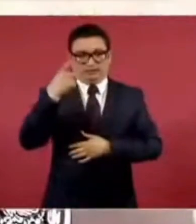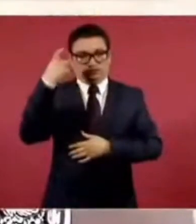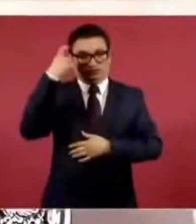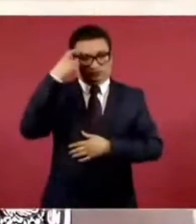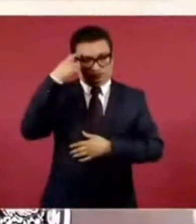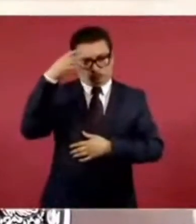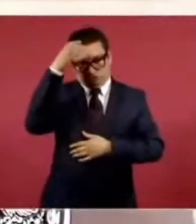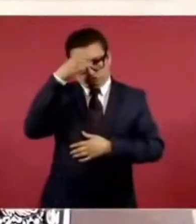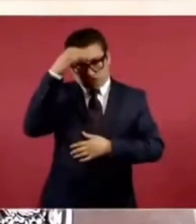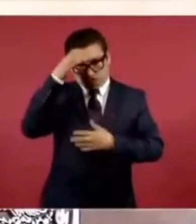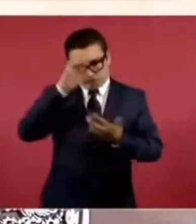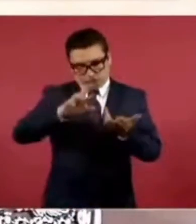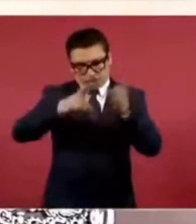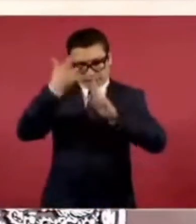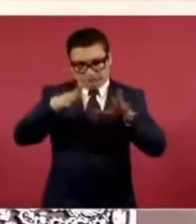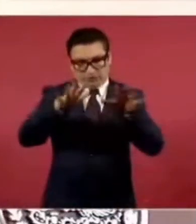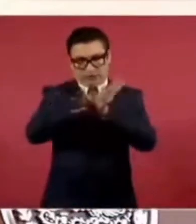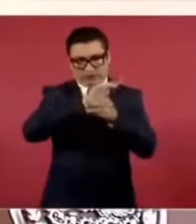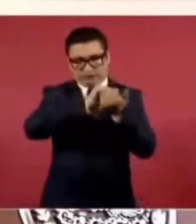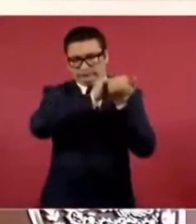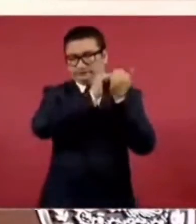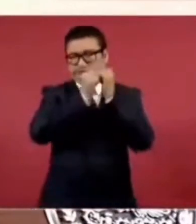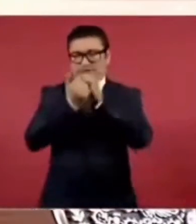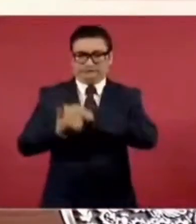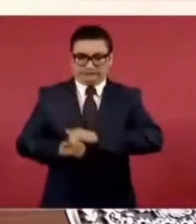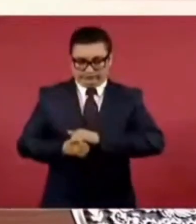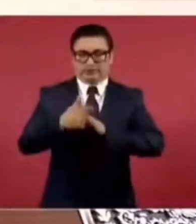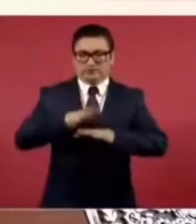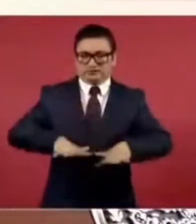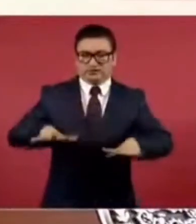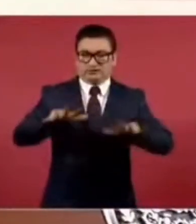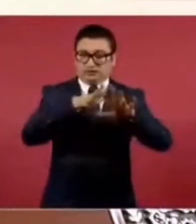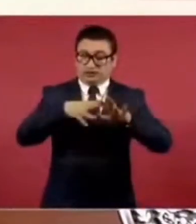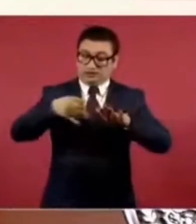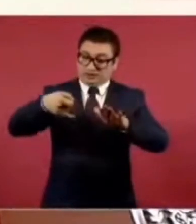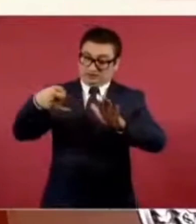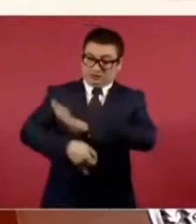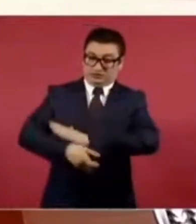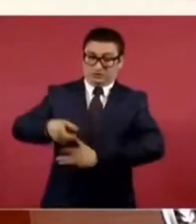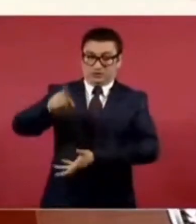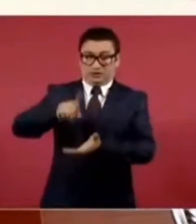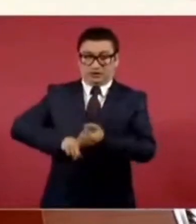una transformación que está arrancando de raíz.